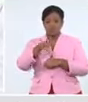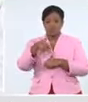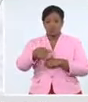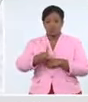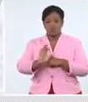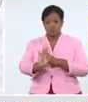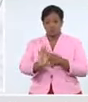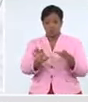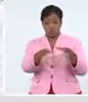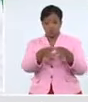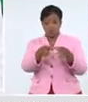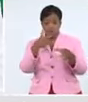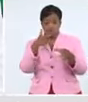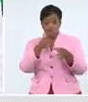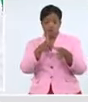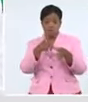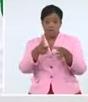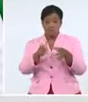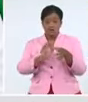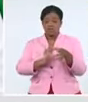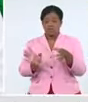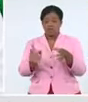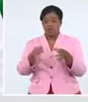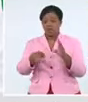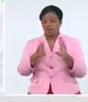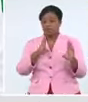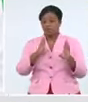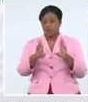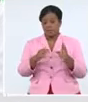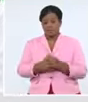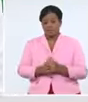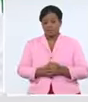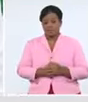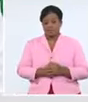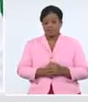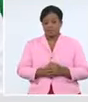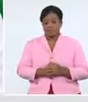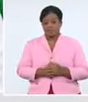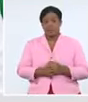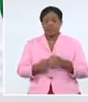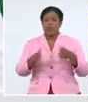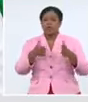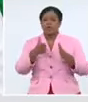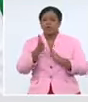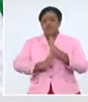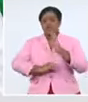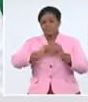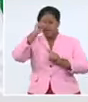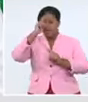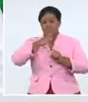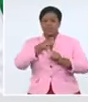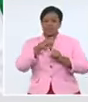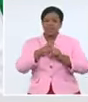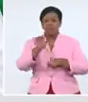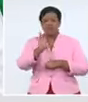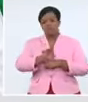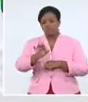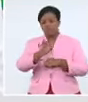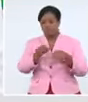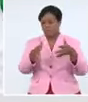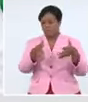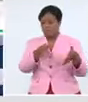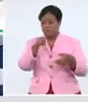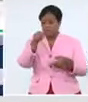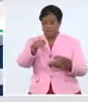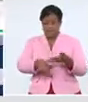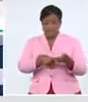que se vacunó ahora en esta etapa. A partir que se vacunó entre septiembre y principios de octubre. Ahora, a partir de esta semana, y es